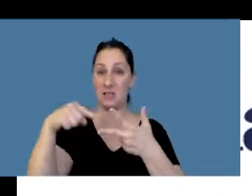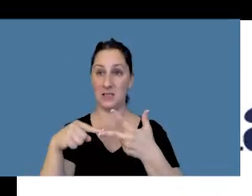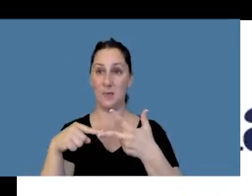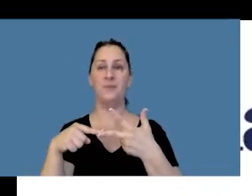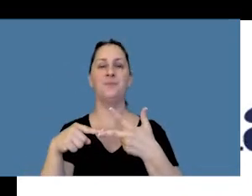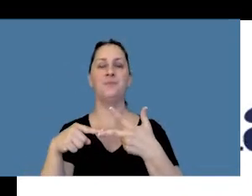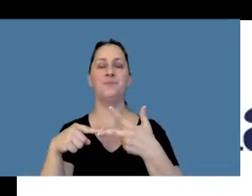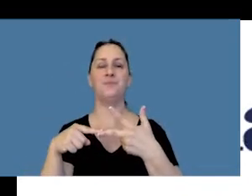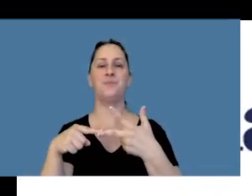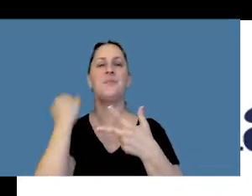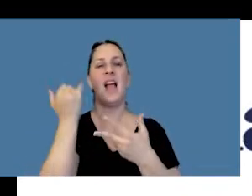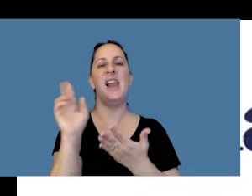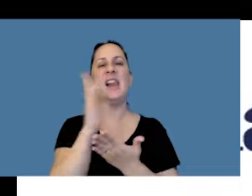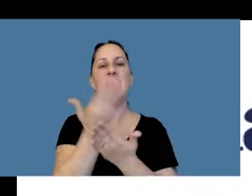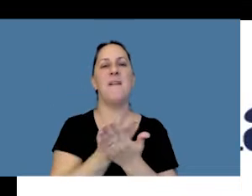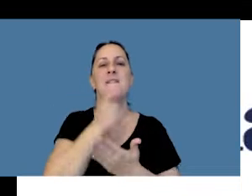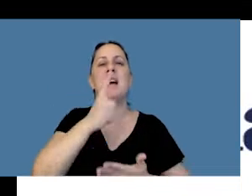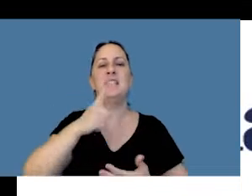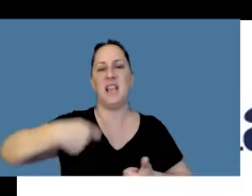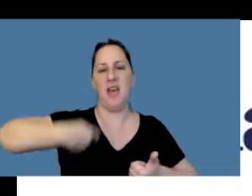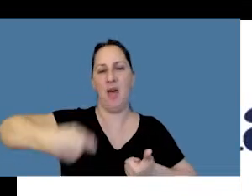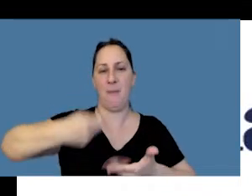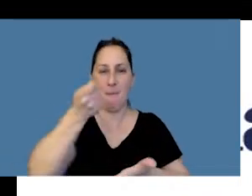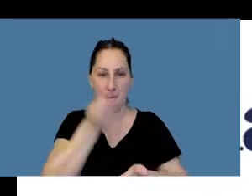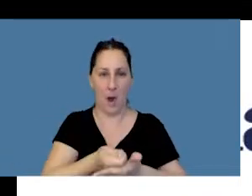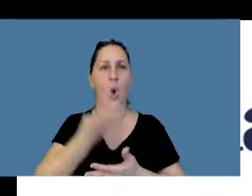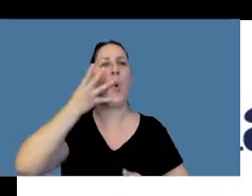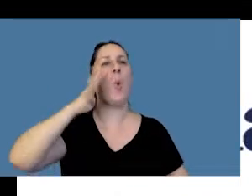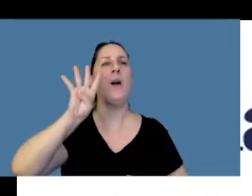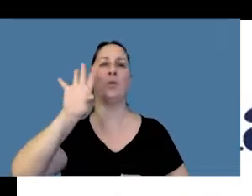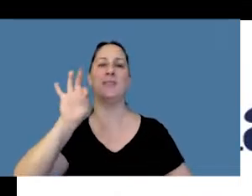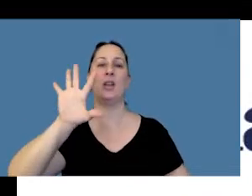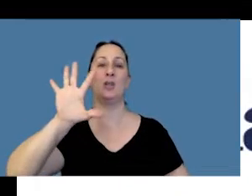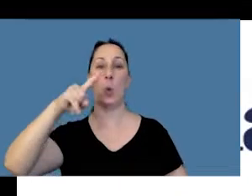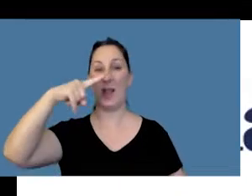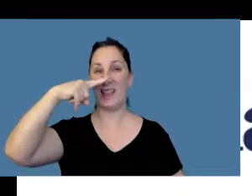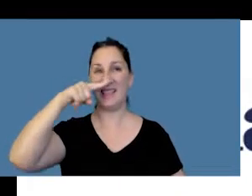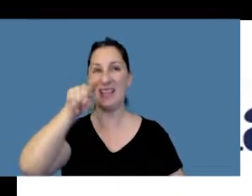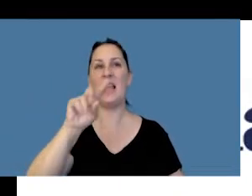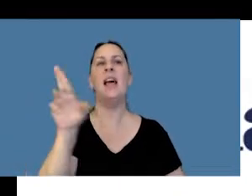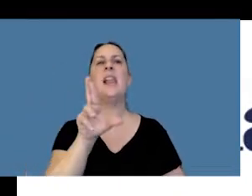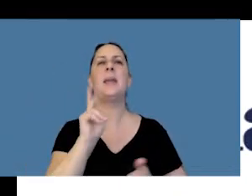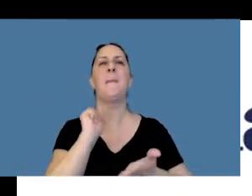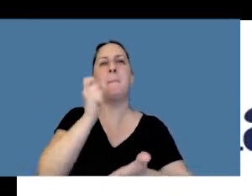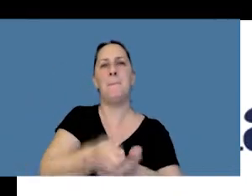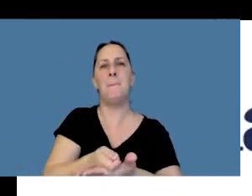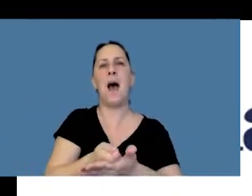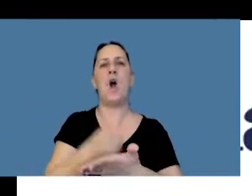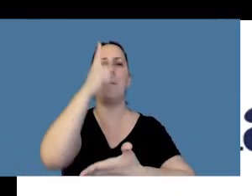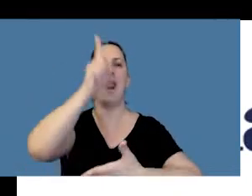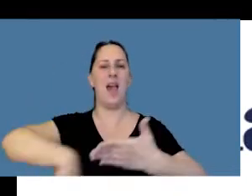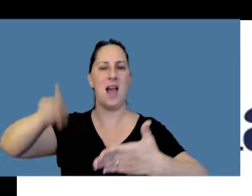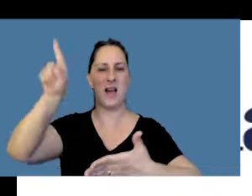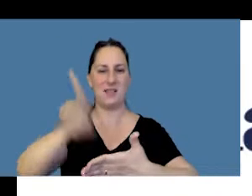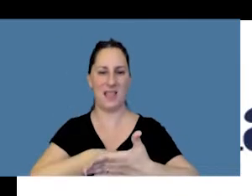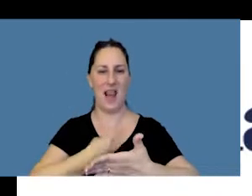aplicaron regímenes de facilidades de pago. La 4057 es el régimen de pago para cancelar